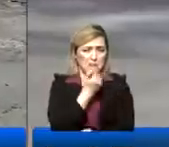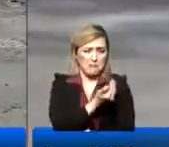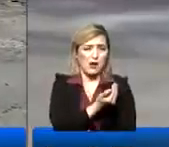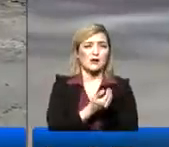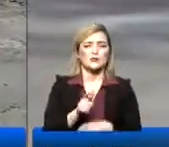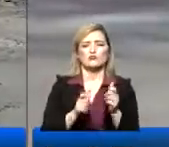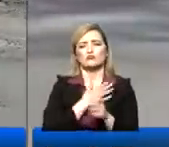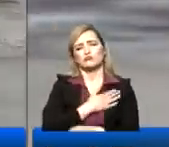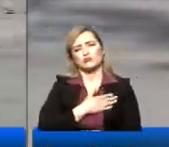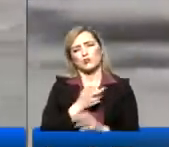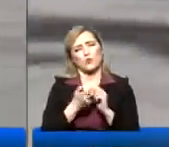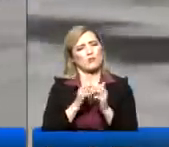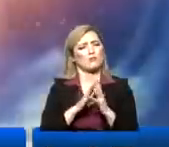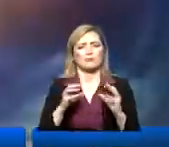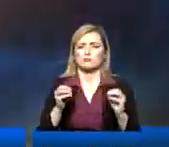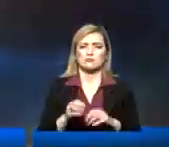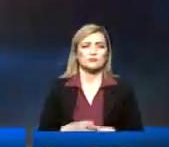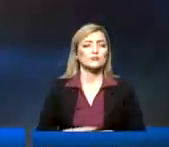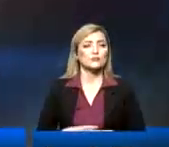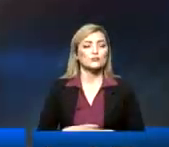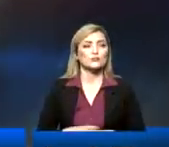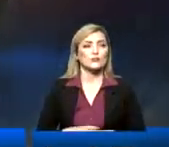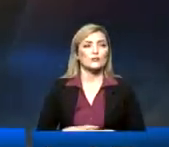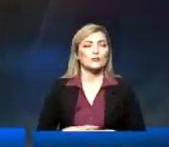de agua potable que solucione este problema.